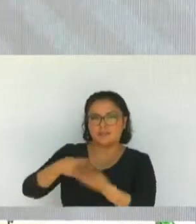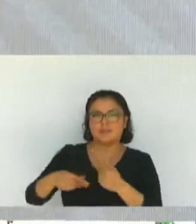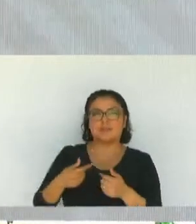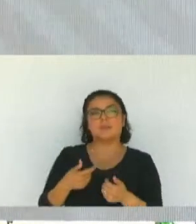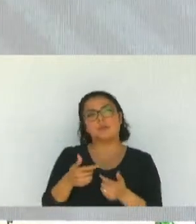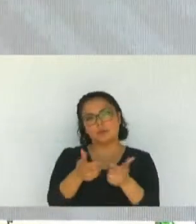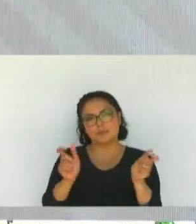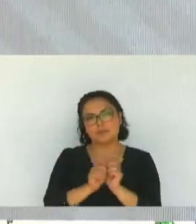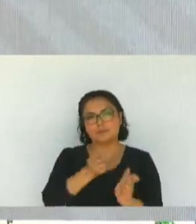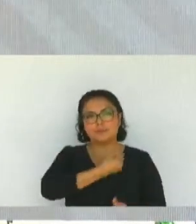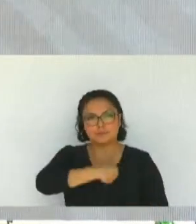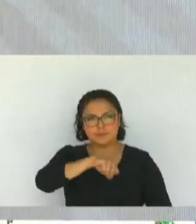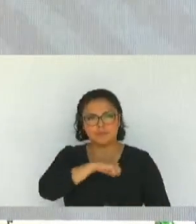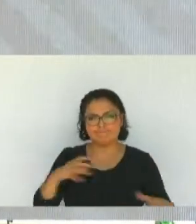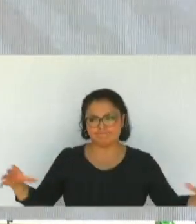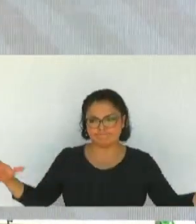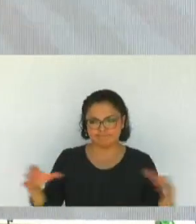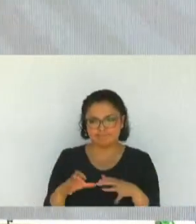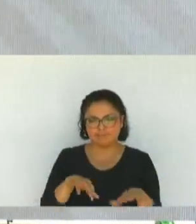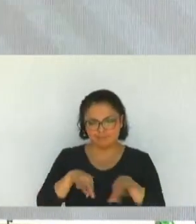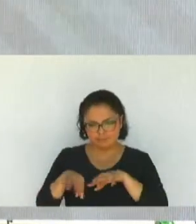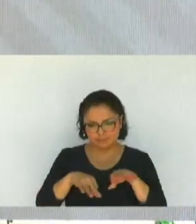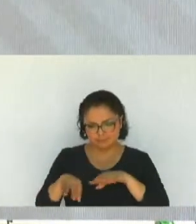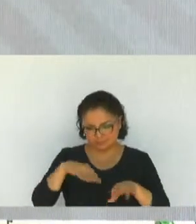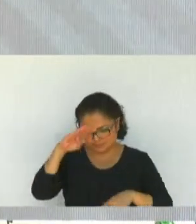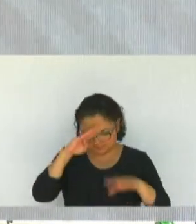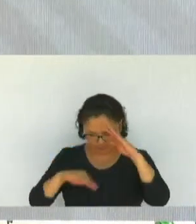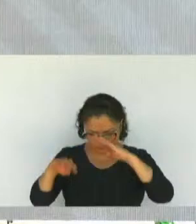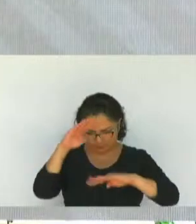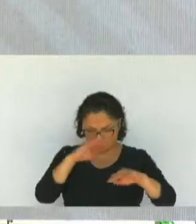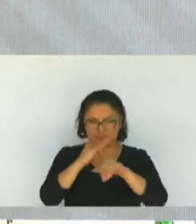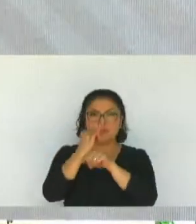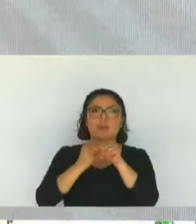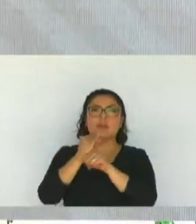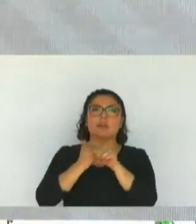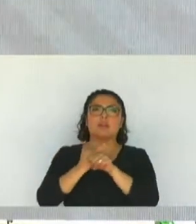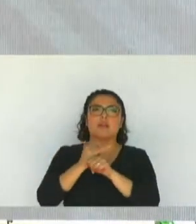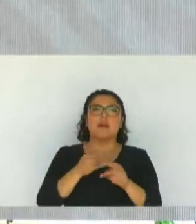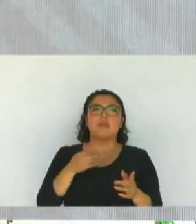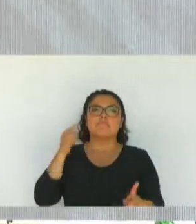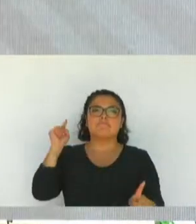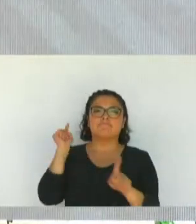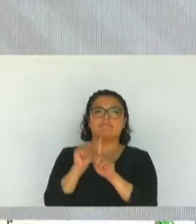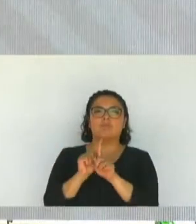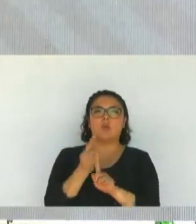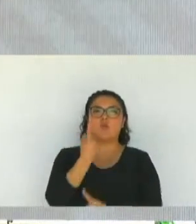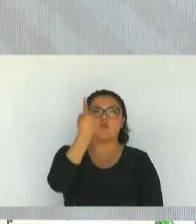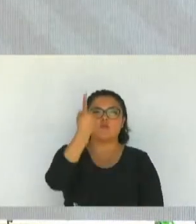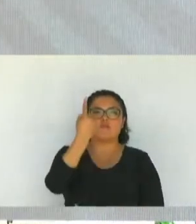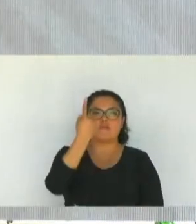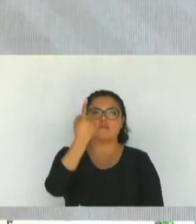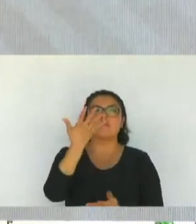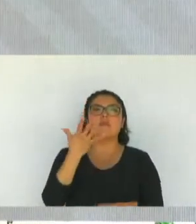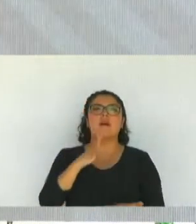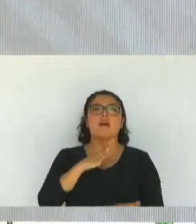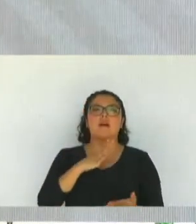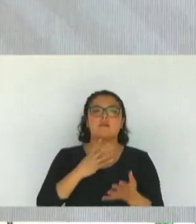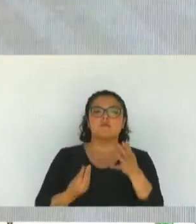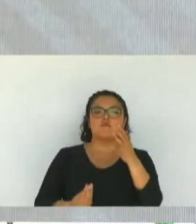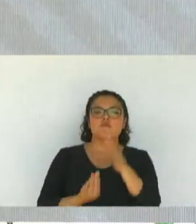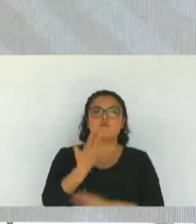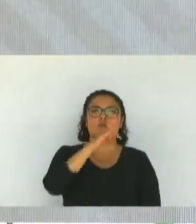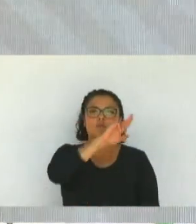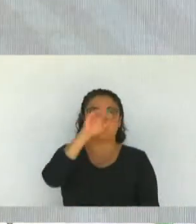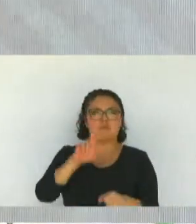instauramos y desarrollamos, diseñamos y desarrollamos toda una plataforma tecnológica que llevaba ese nombre, Nueva Normalidad.